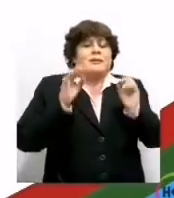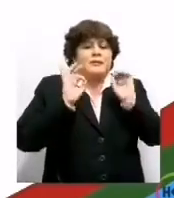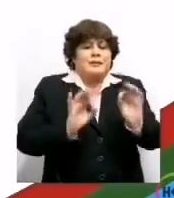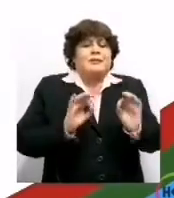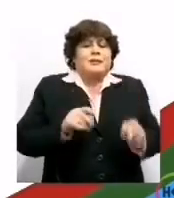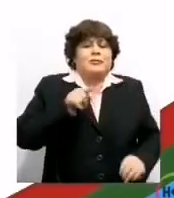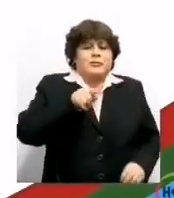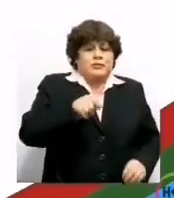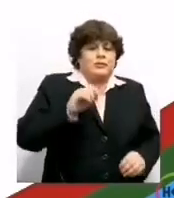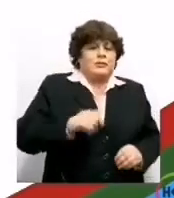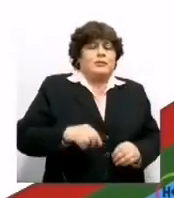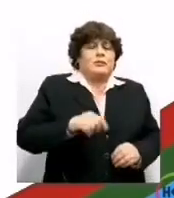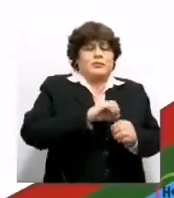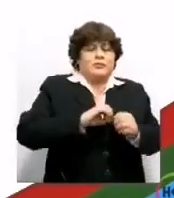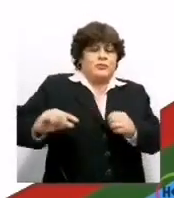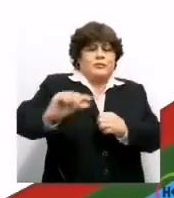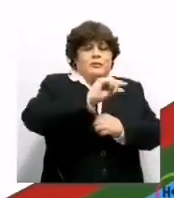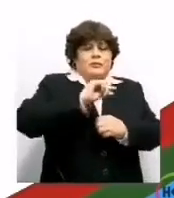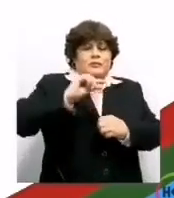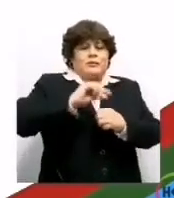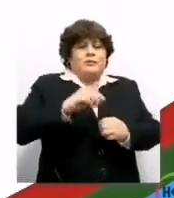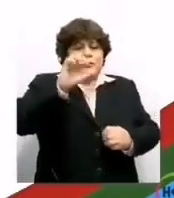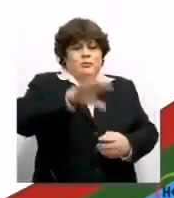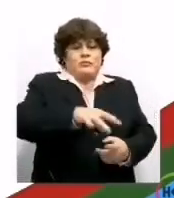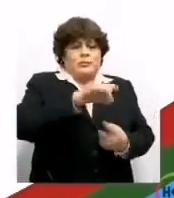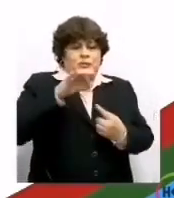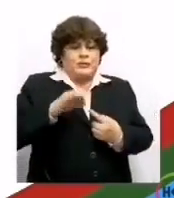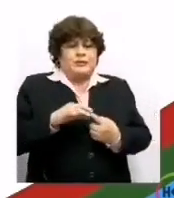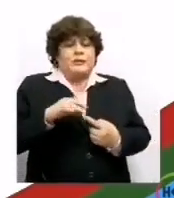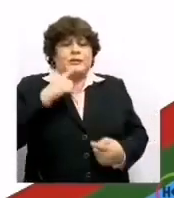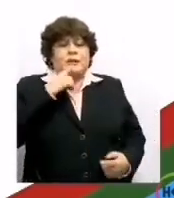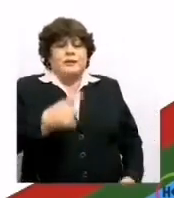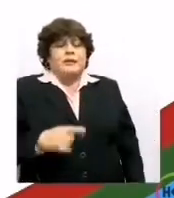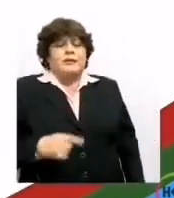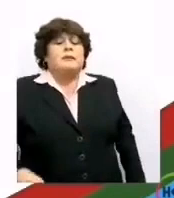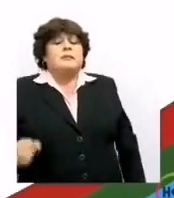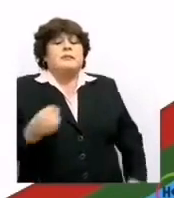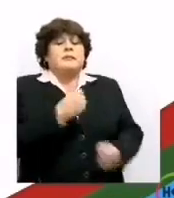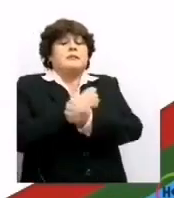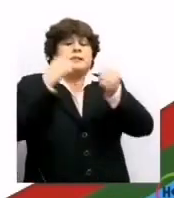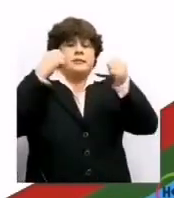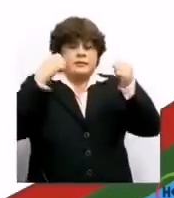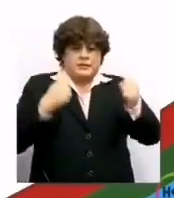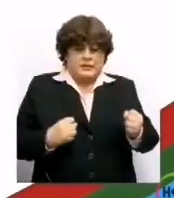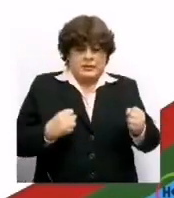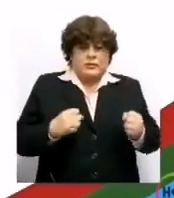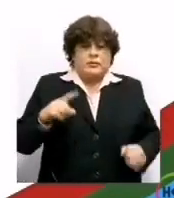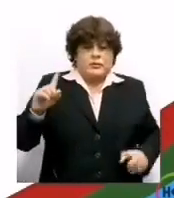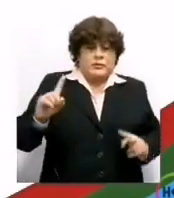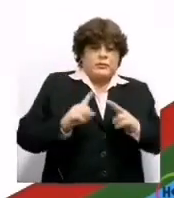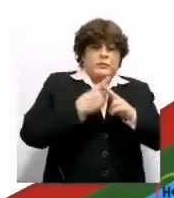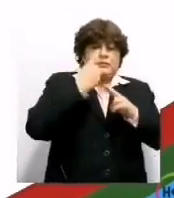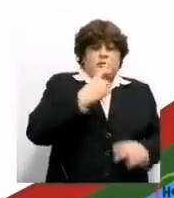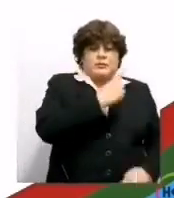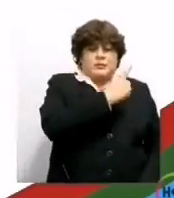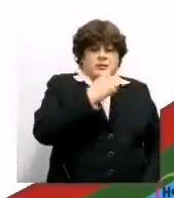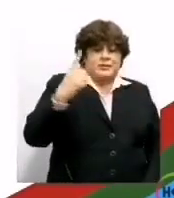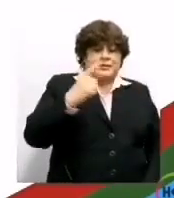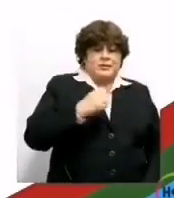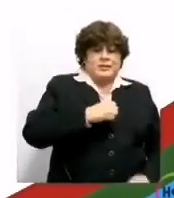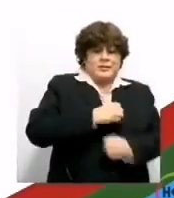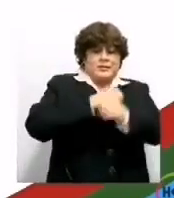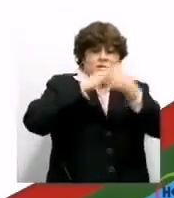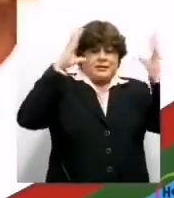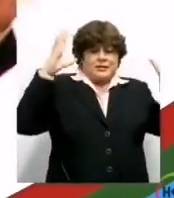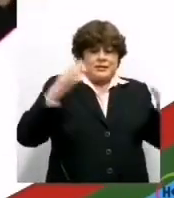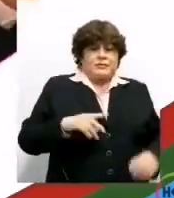ser ustedes gobernadores regionales tomarían en salud en los primeros 100 días de un